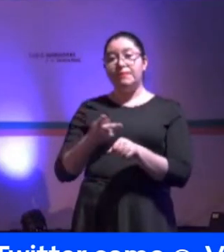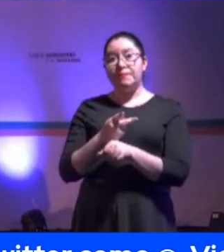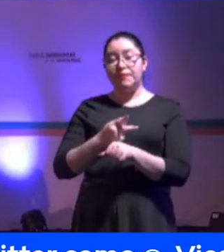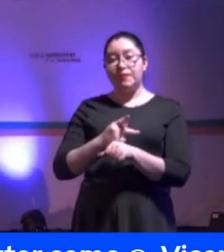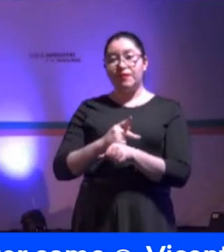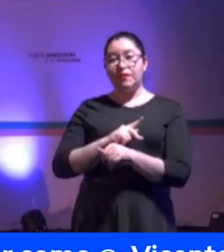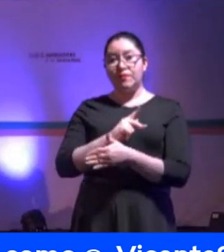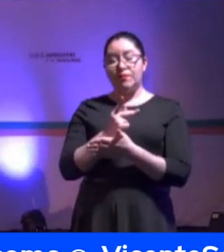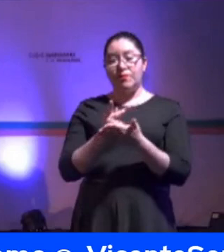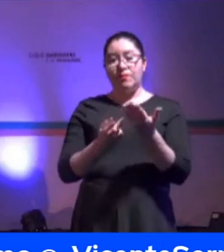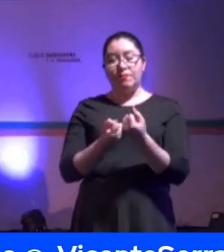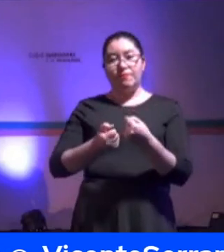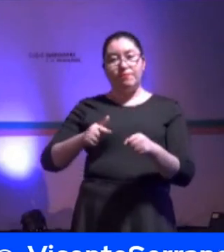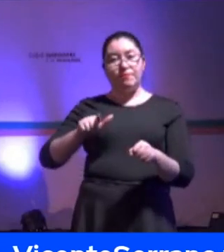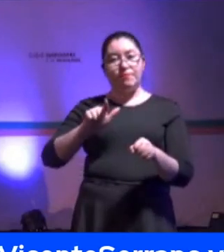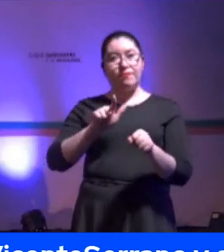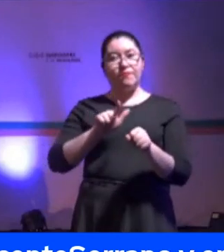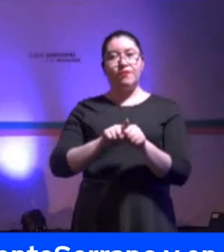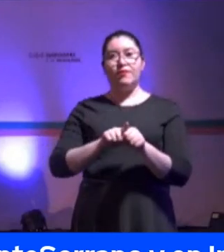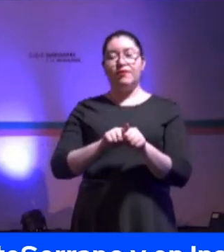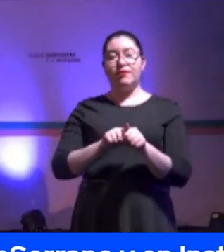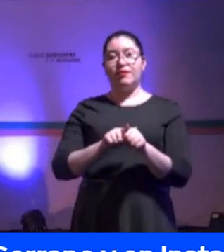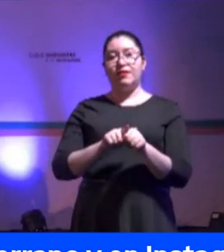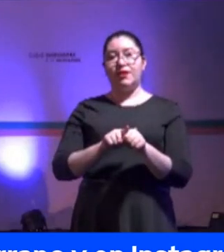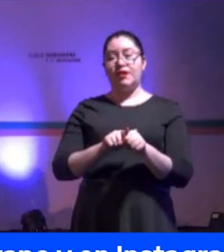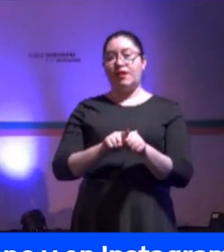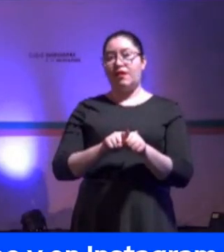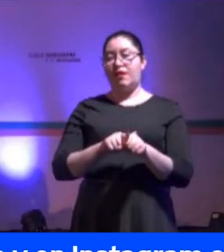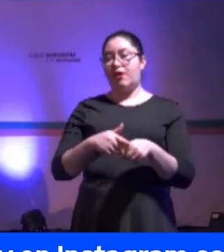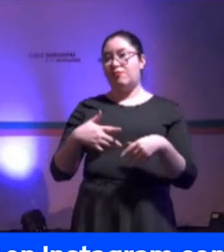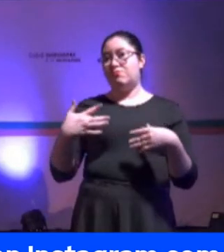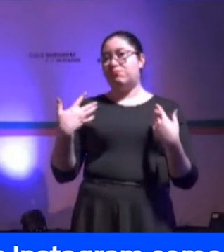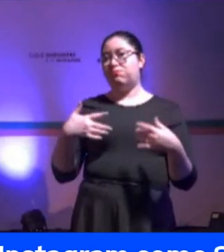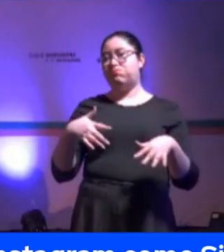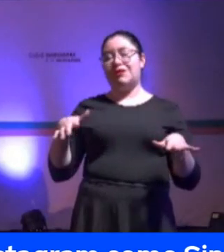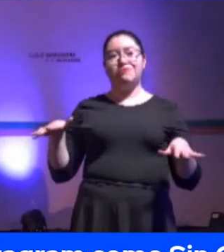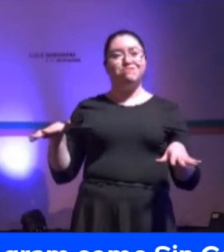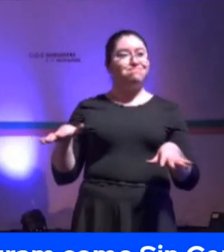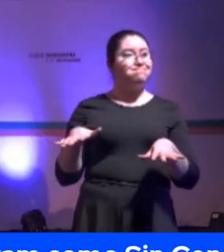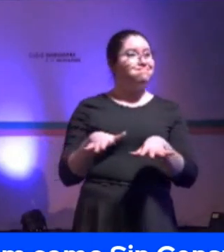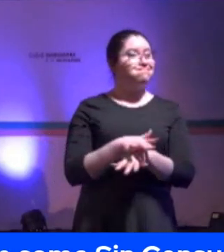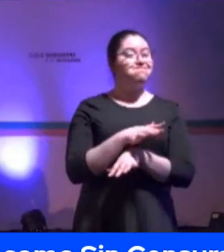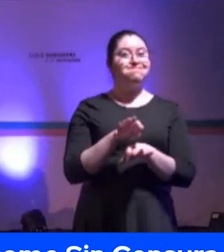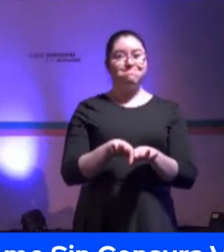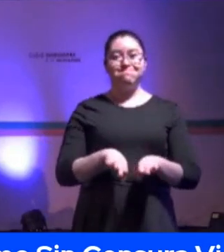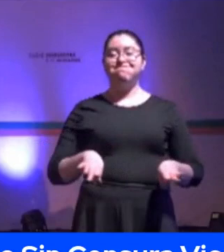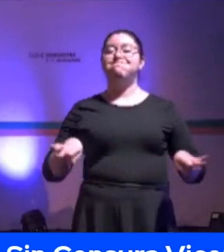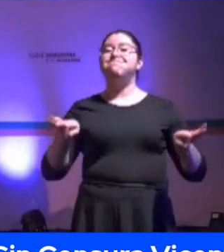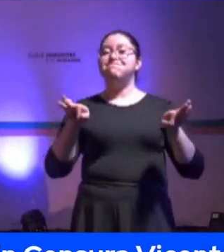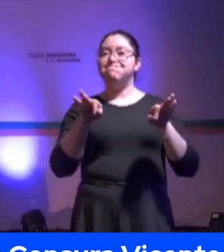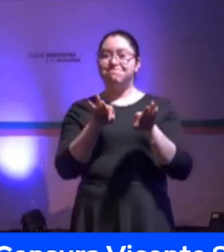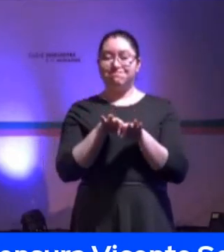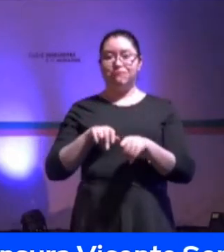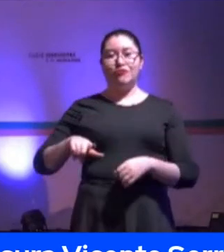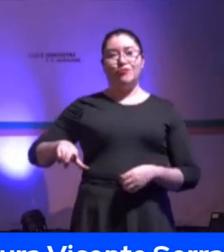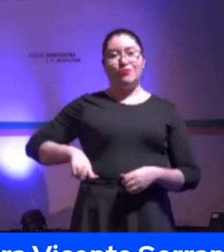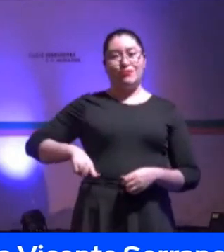programas sociales más revolucionarios en la historia de los